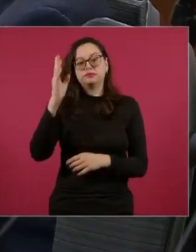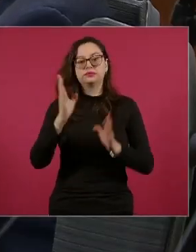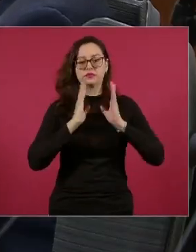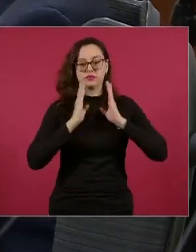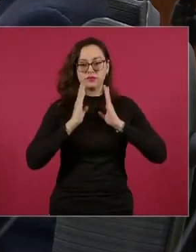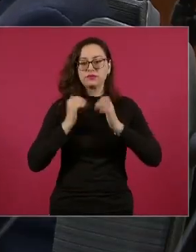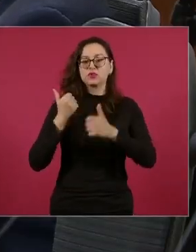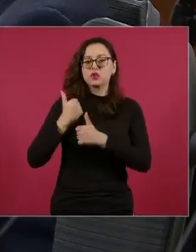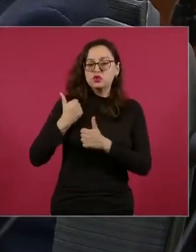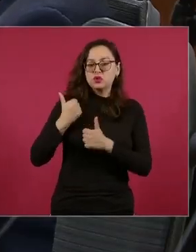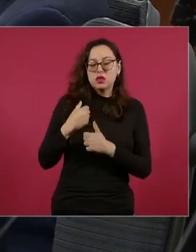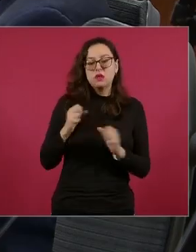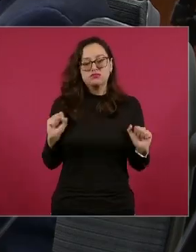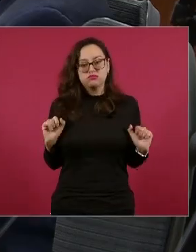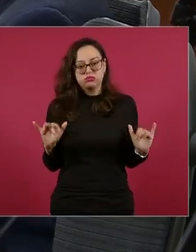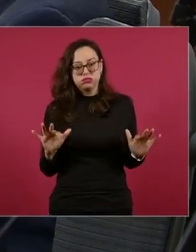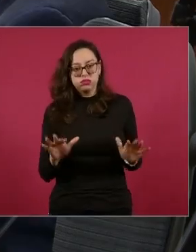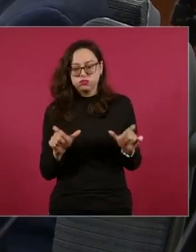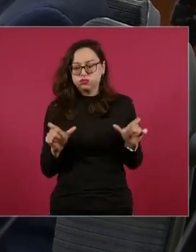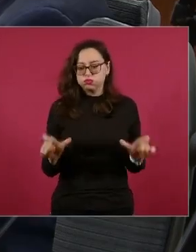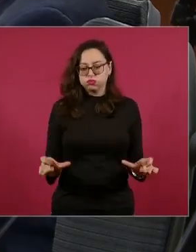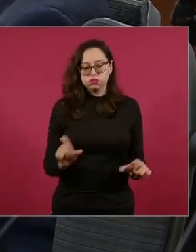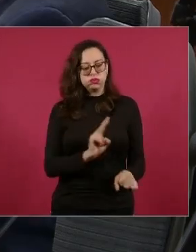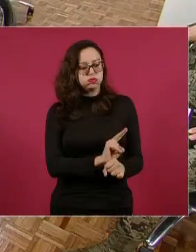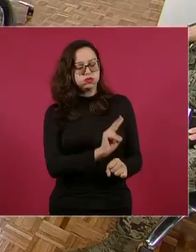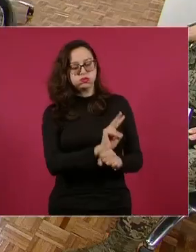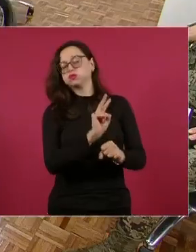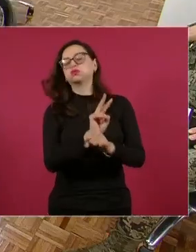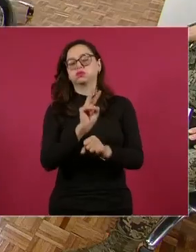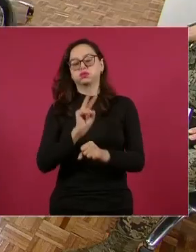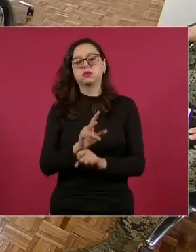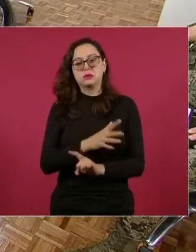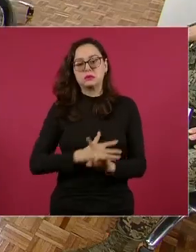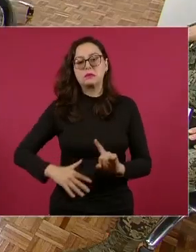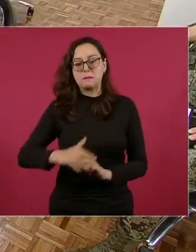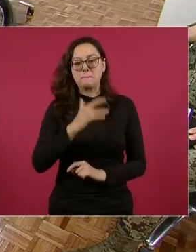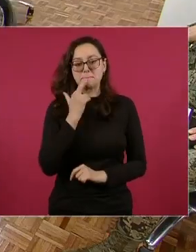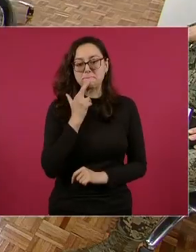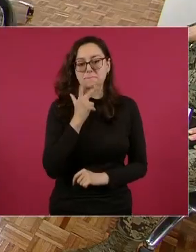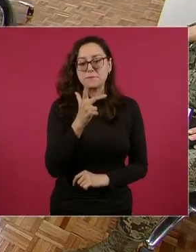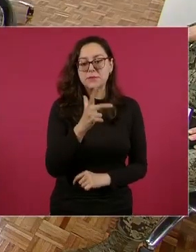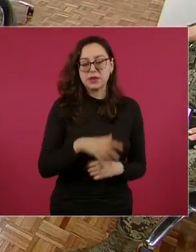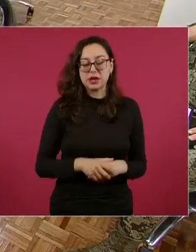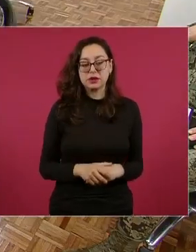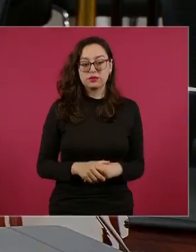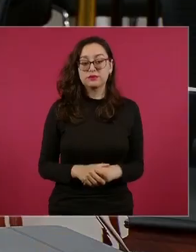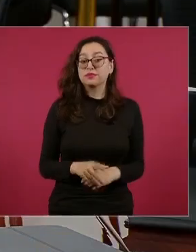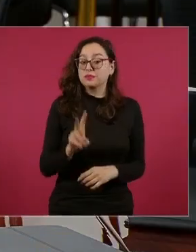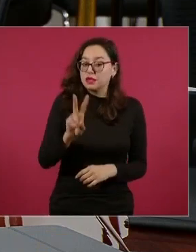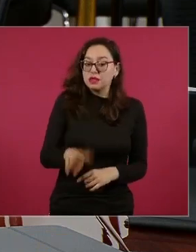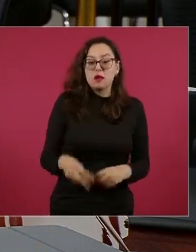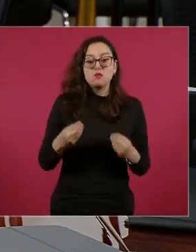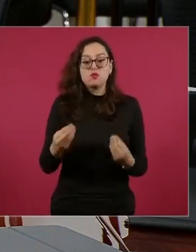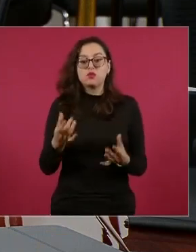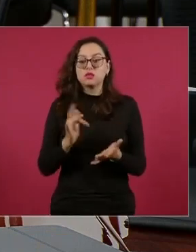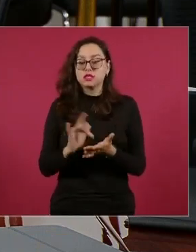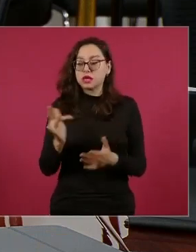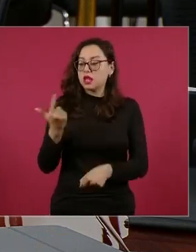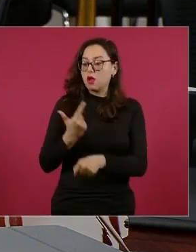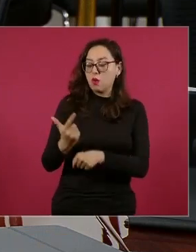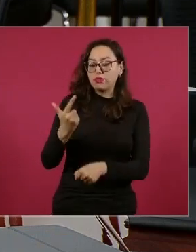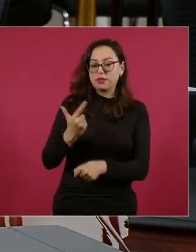a establecer ahora, vamos a poder mejorar la situación. Y, por supuesto, agradecidos, como digo, con Guatemala, porque le